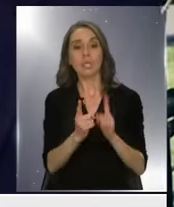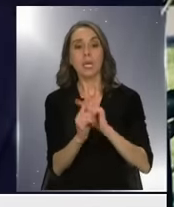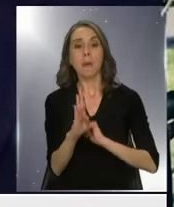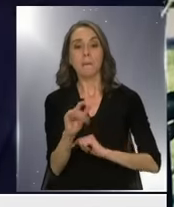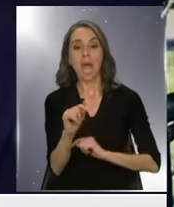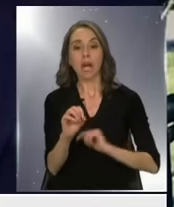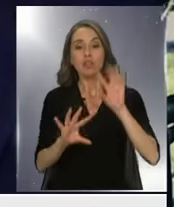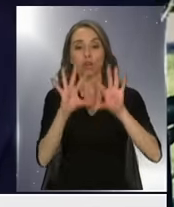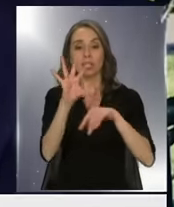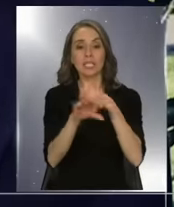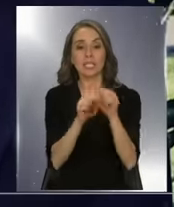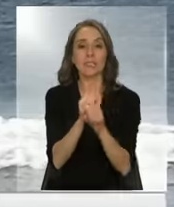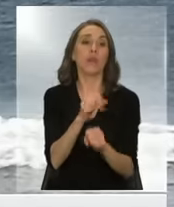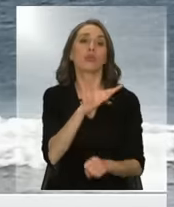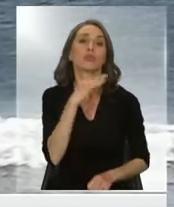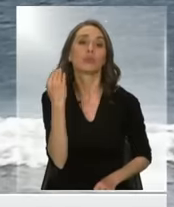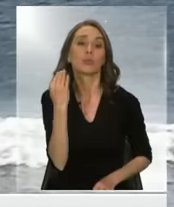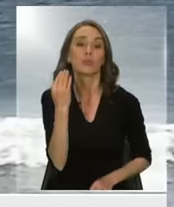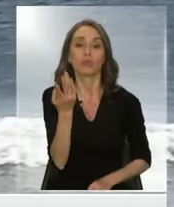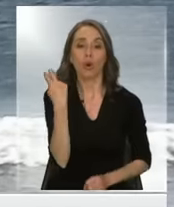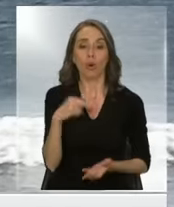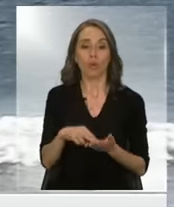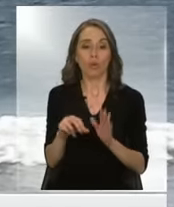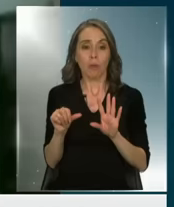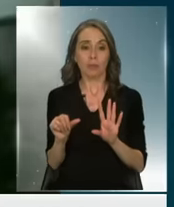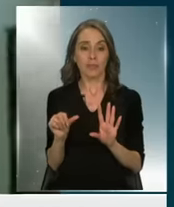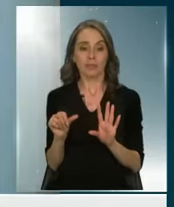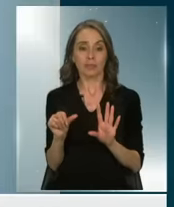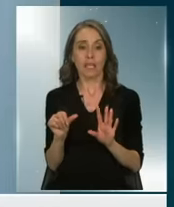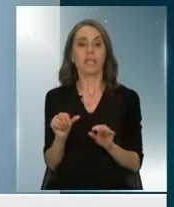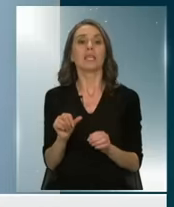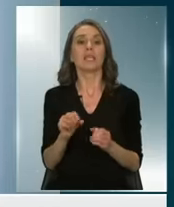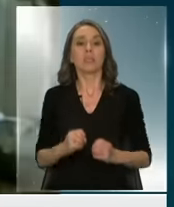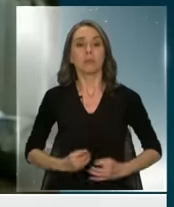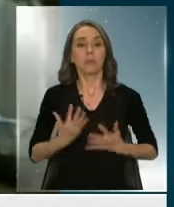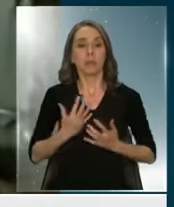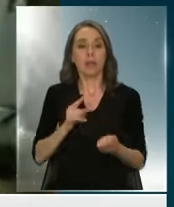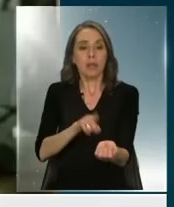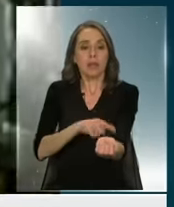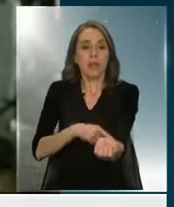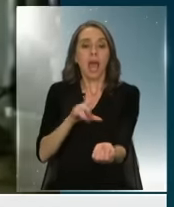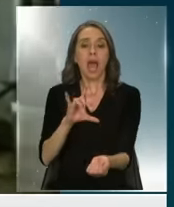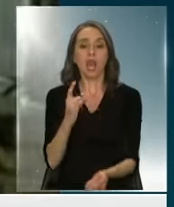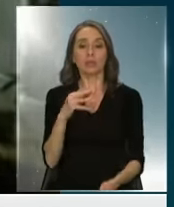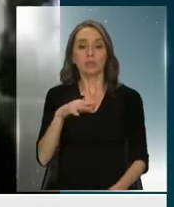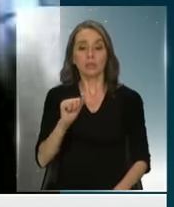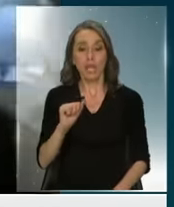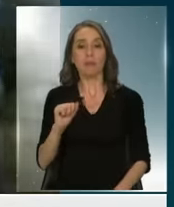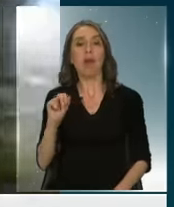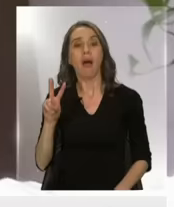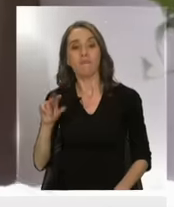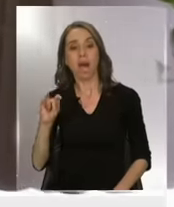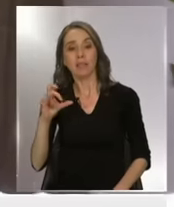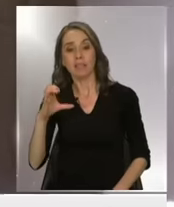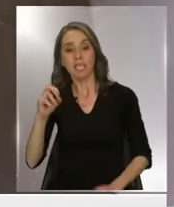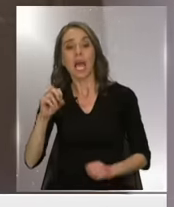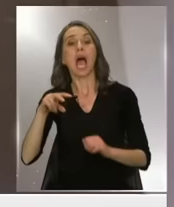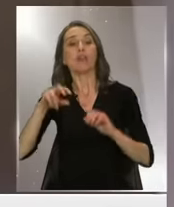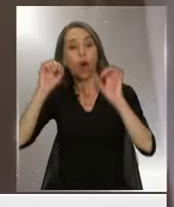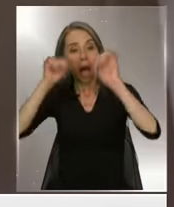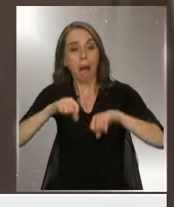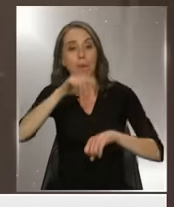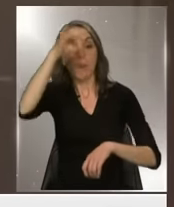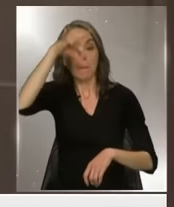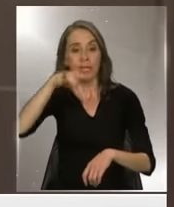de 15 años que falleció en 2006 a causa de una leucemia, a quien el Vaticano ya le aprobó uno de sus milagros,